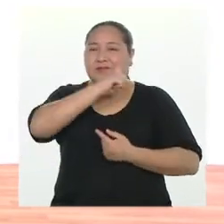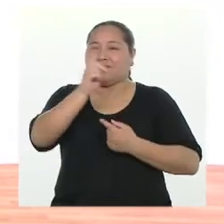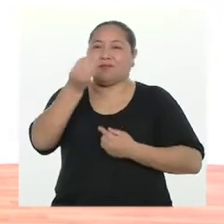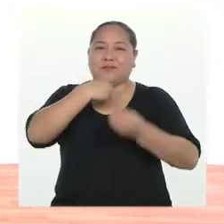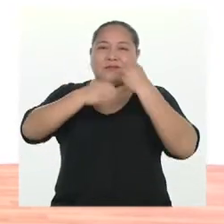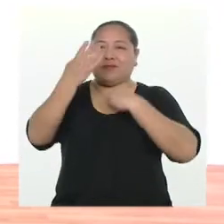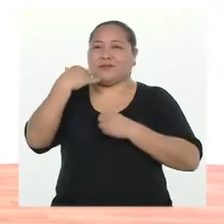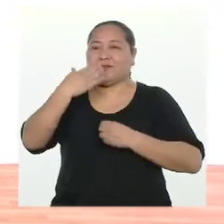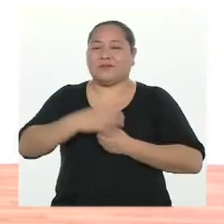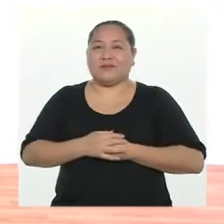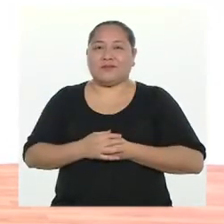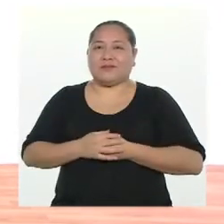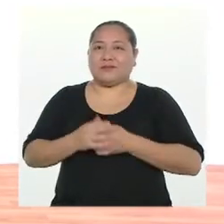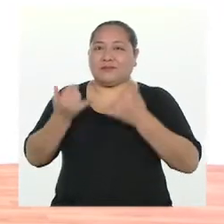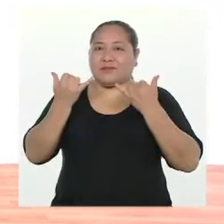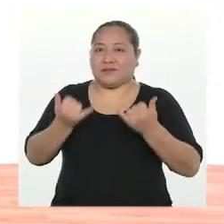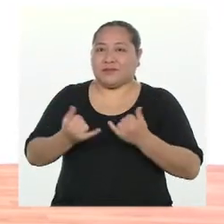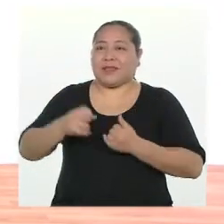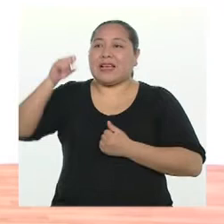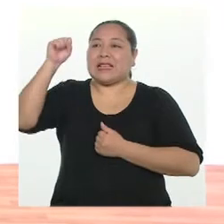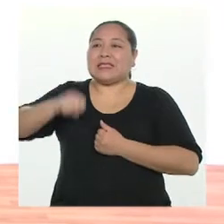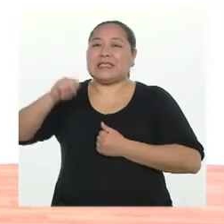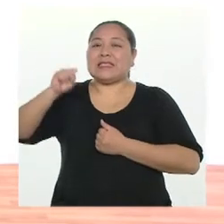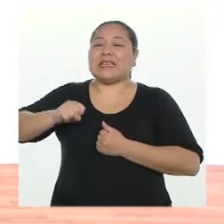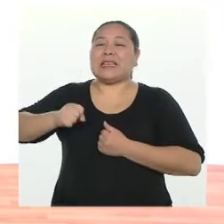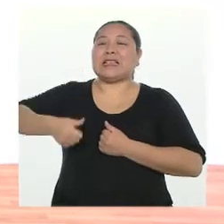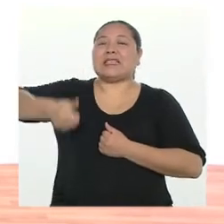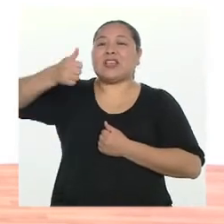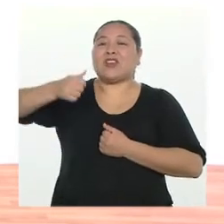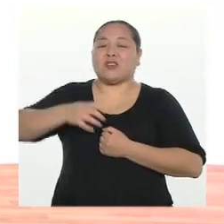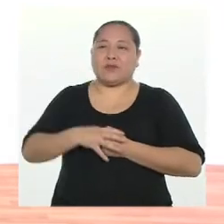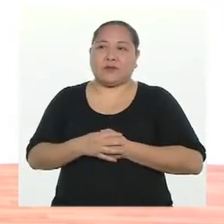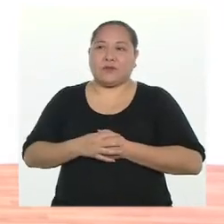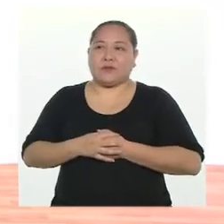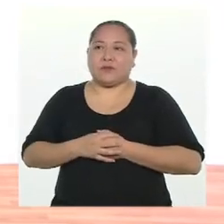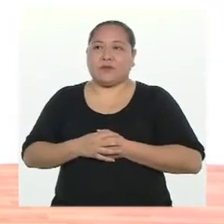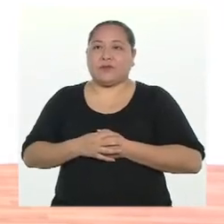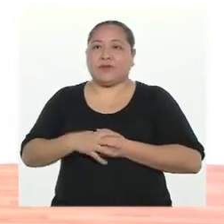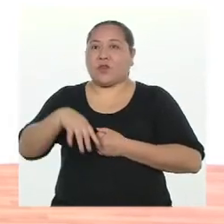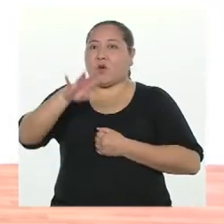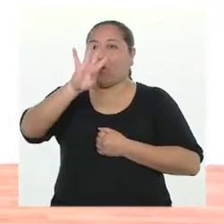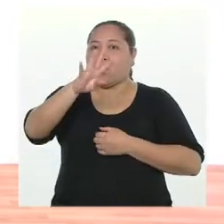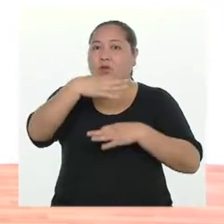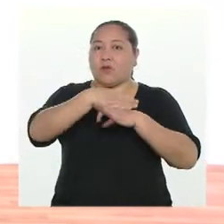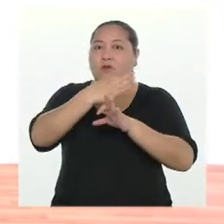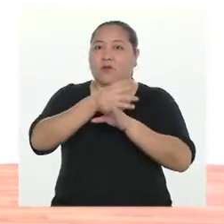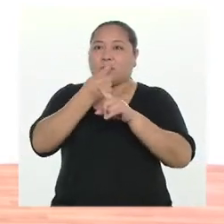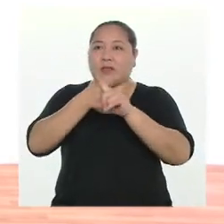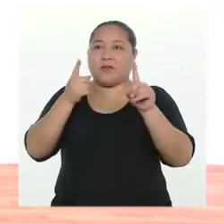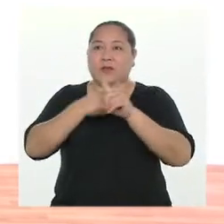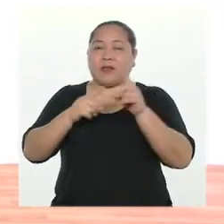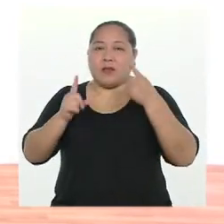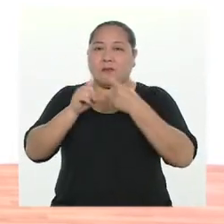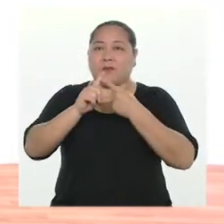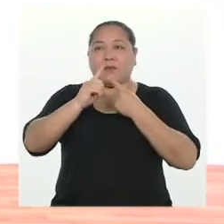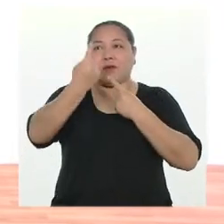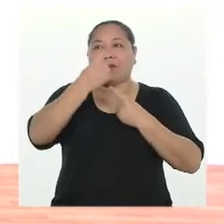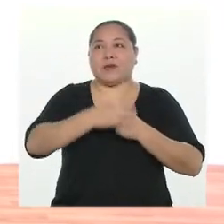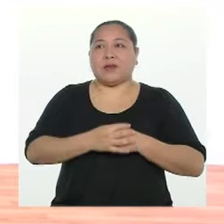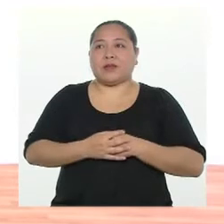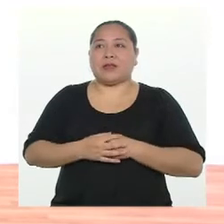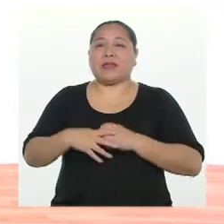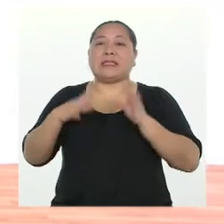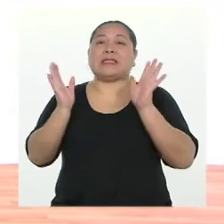rocoto. Ahora, el sí señor. El sí señor lo vamos a hacer de 4 formas distintas. La primera,